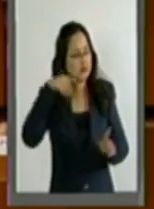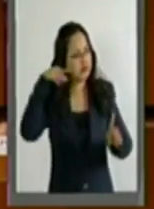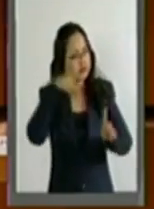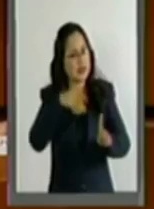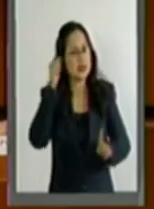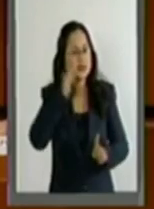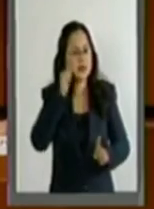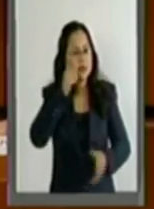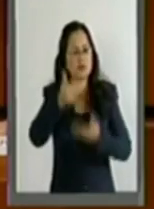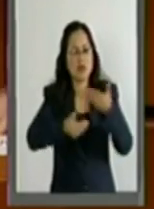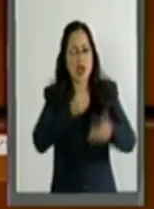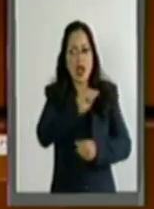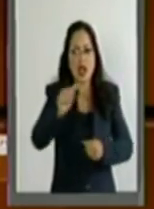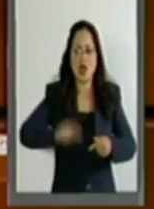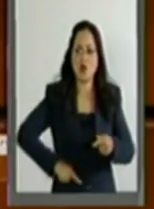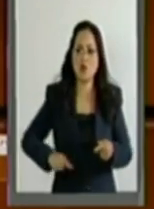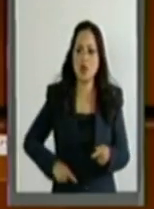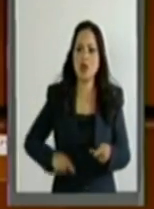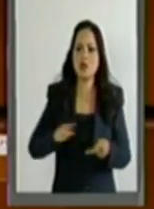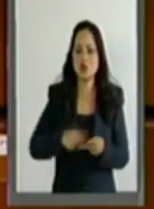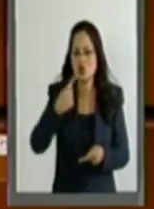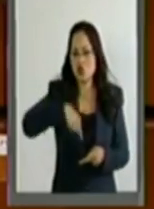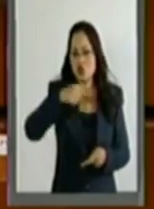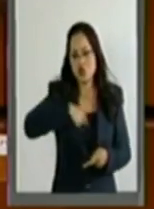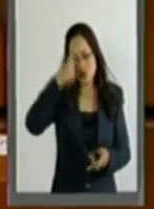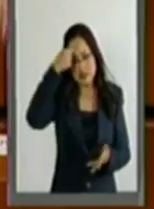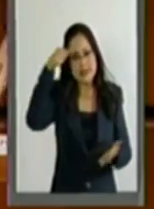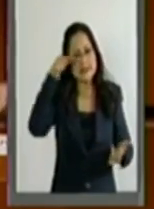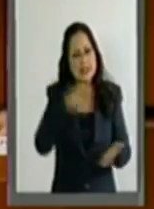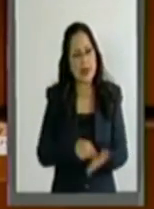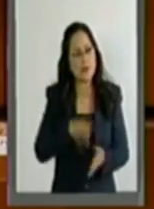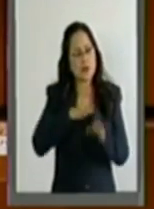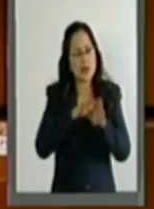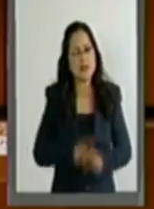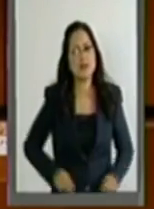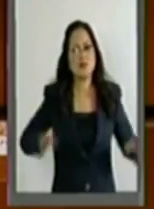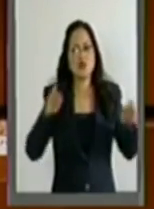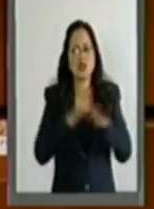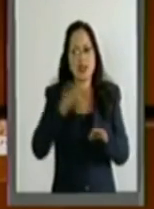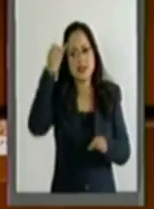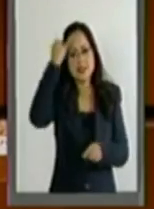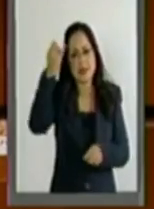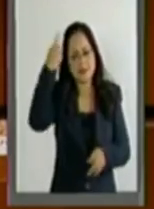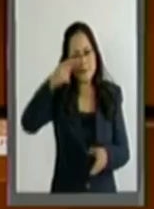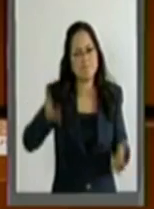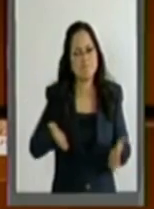servicio público, para quienes creemos que dentro de los principios republicanos que nos animan,